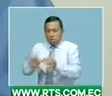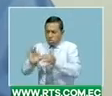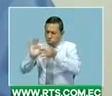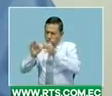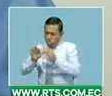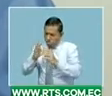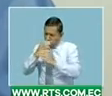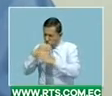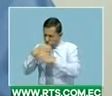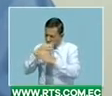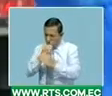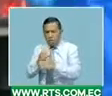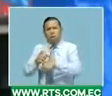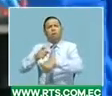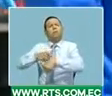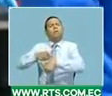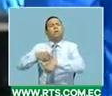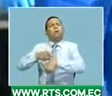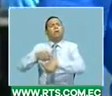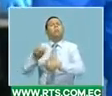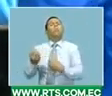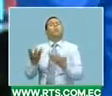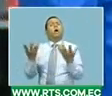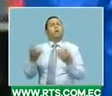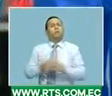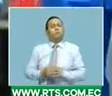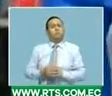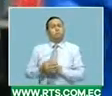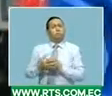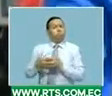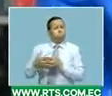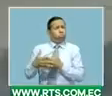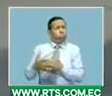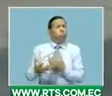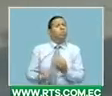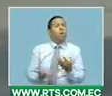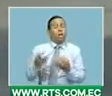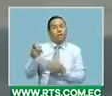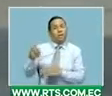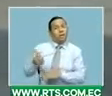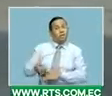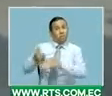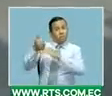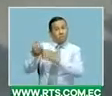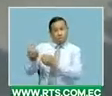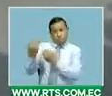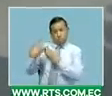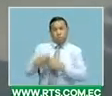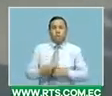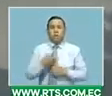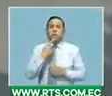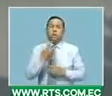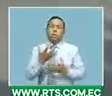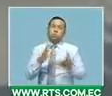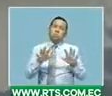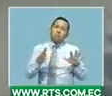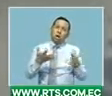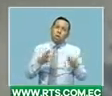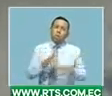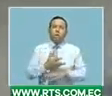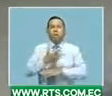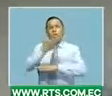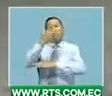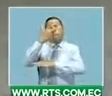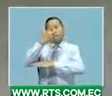pruebas aplicadas, nos lo da el coordinador técnico de servicios de medicina legal. Ha llevado 3 días, pero este